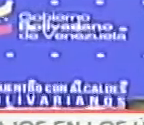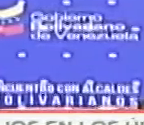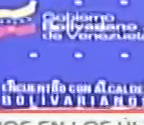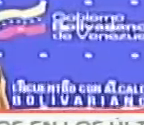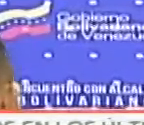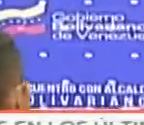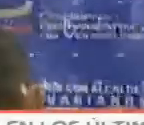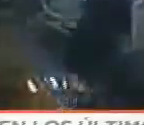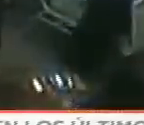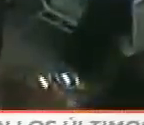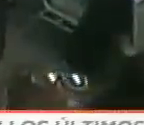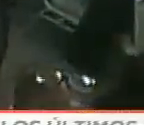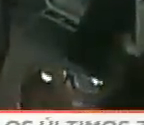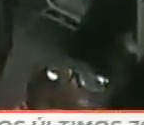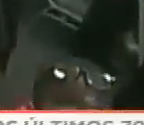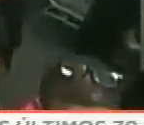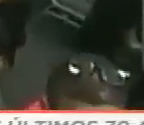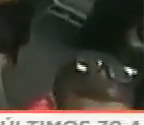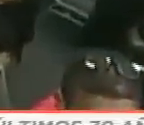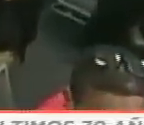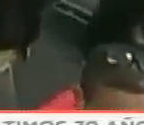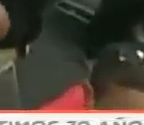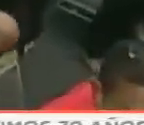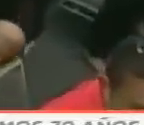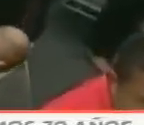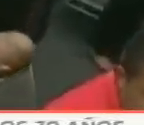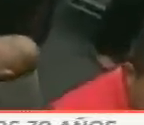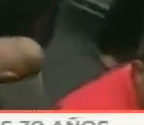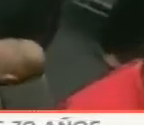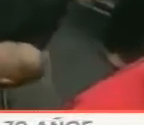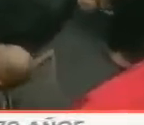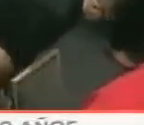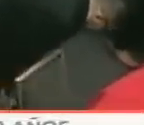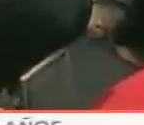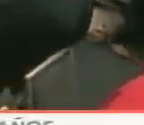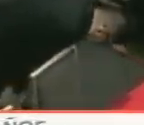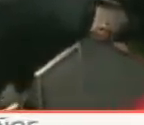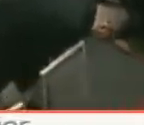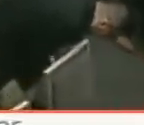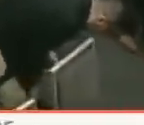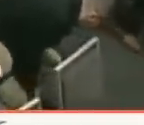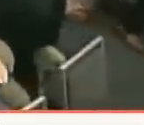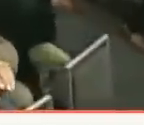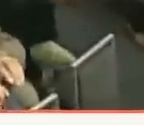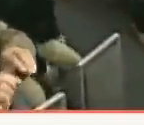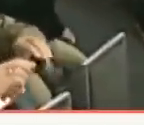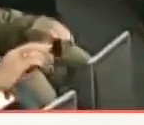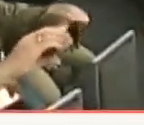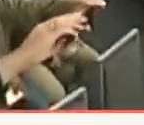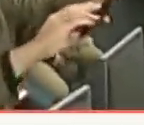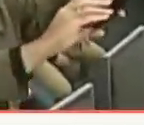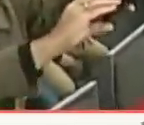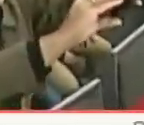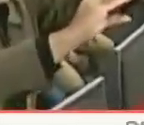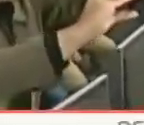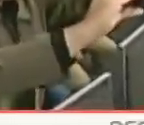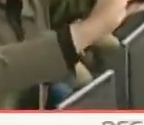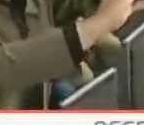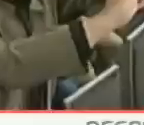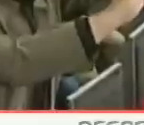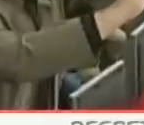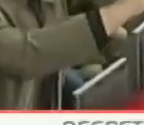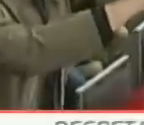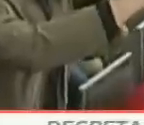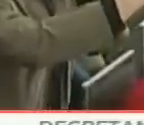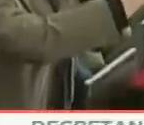de este año 2020. Recordemos que el pasado 10 de diciembre del año 2019 el jefe de Estado venezolano anunció la creación